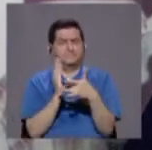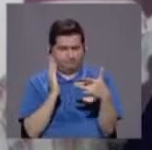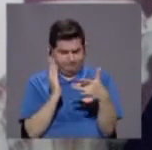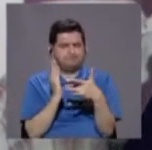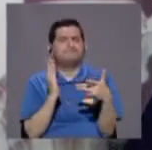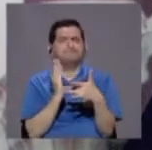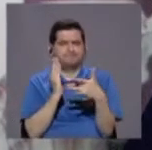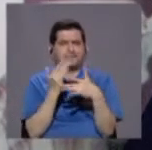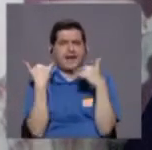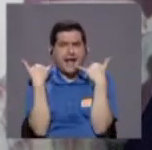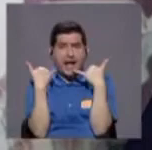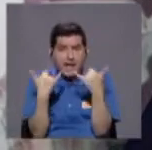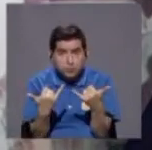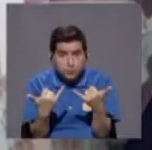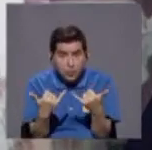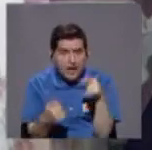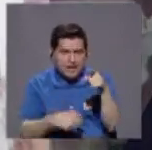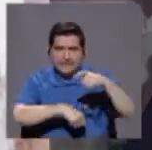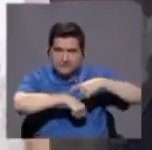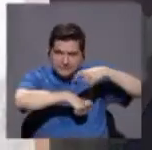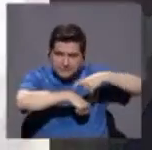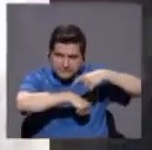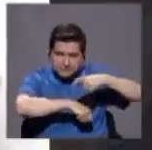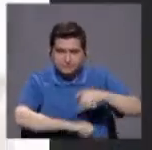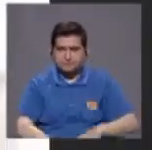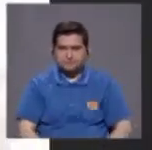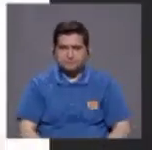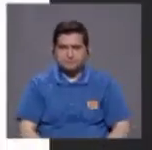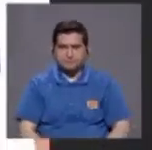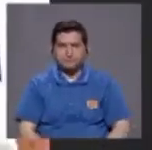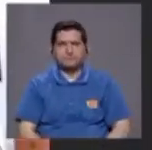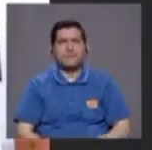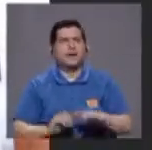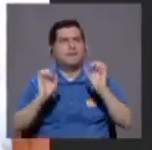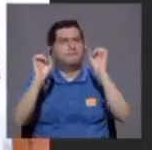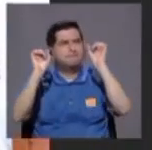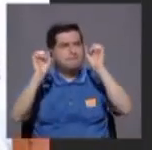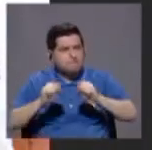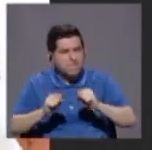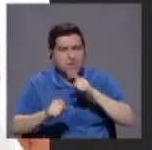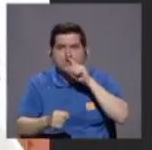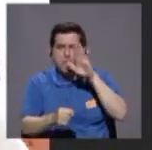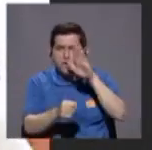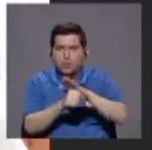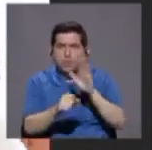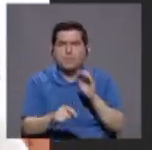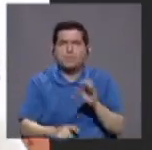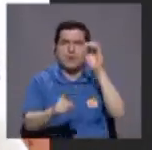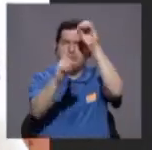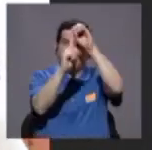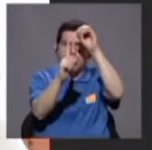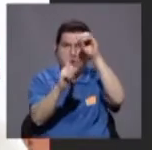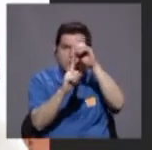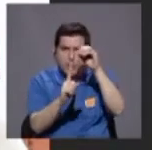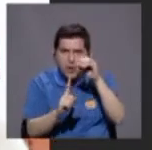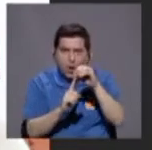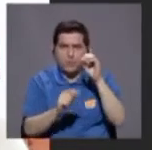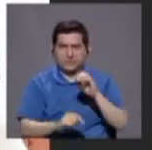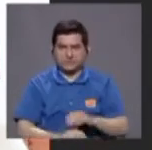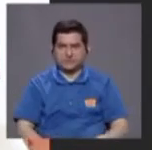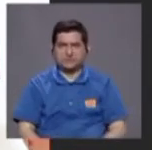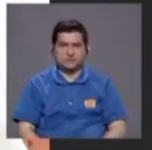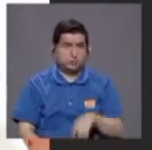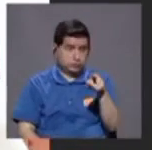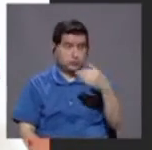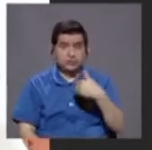tecnologías actuales de aquel tiempo para, pues, cumplir los objetivos que